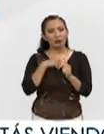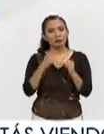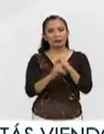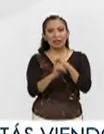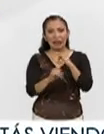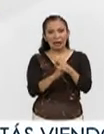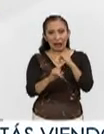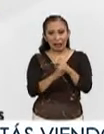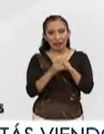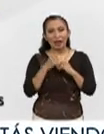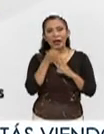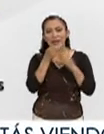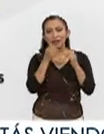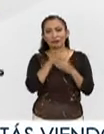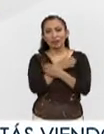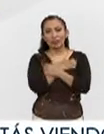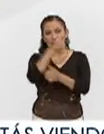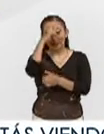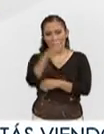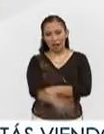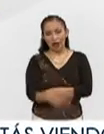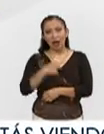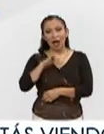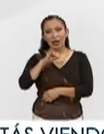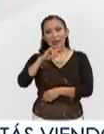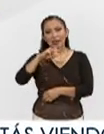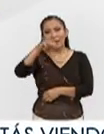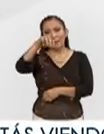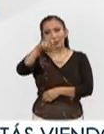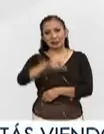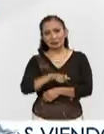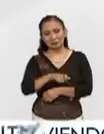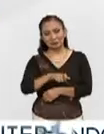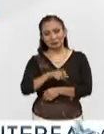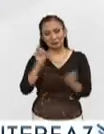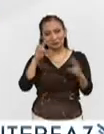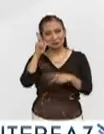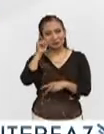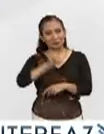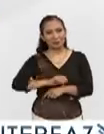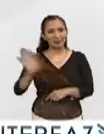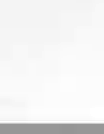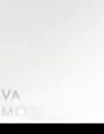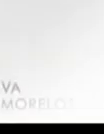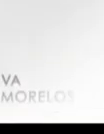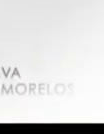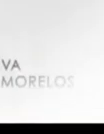redes sociales de la Agencia Informativa de Educación de México, AED MX. Nos vemos mañana.